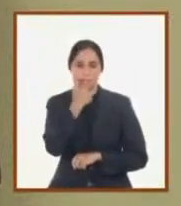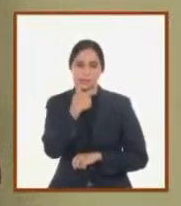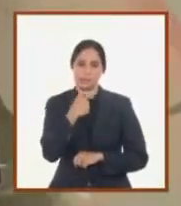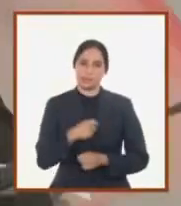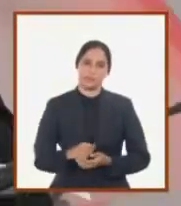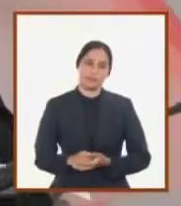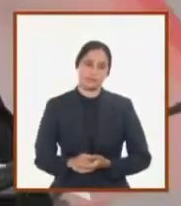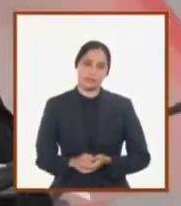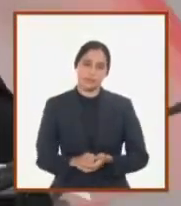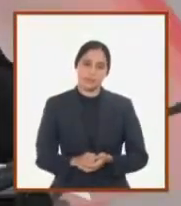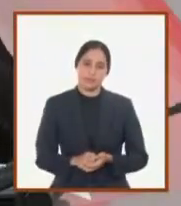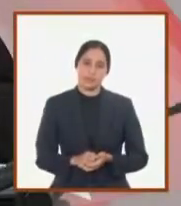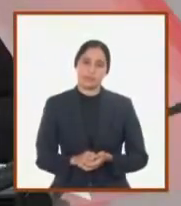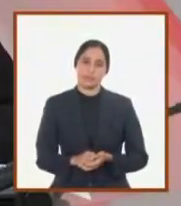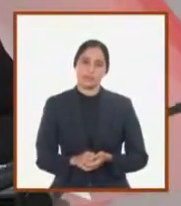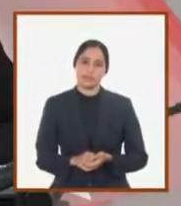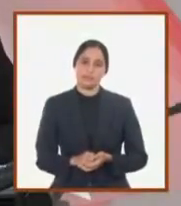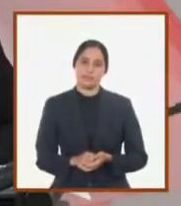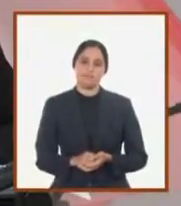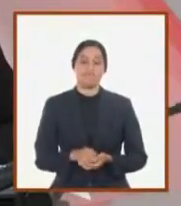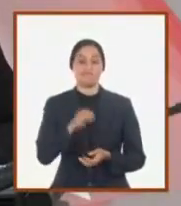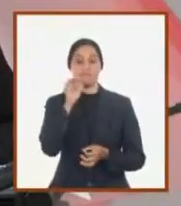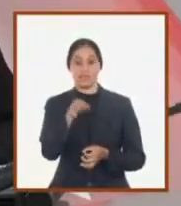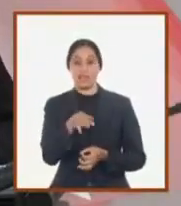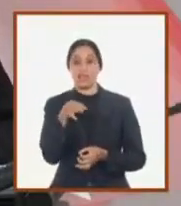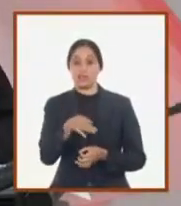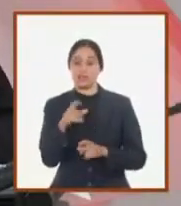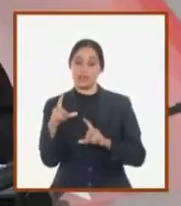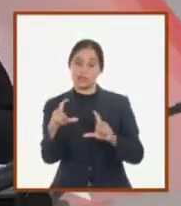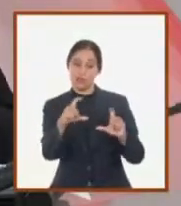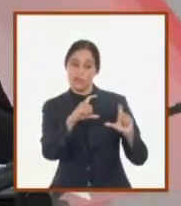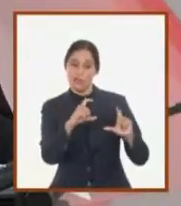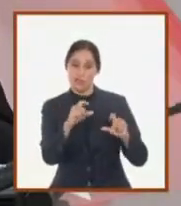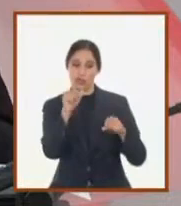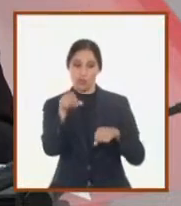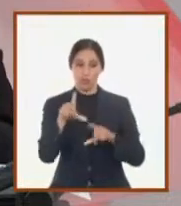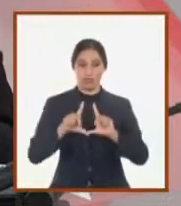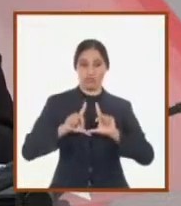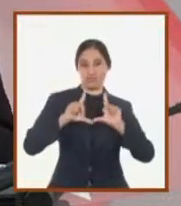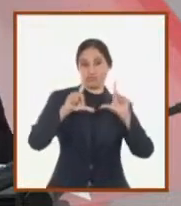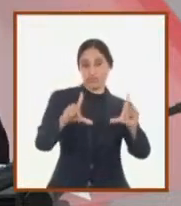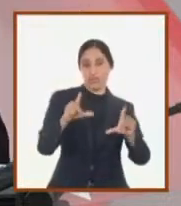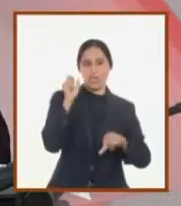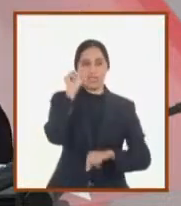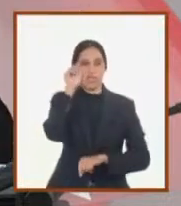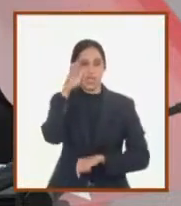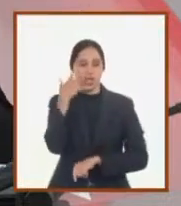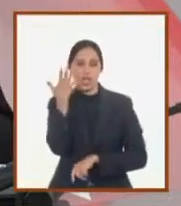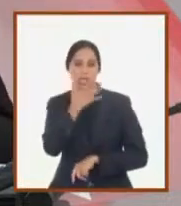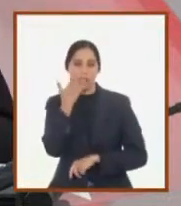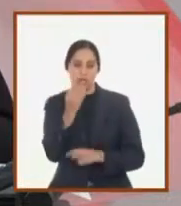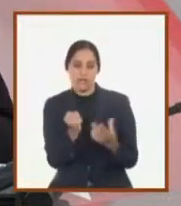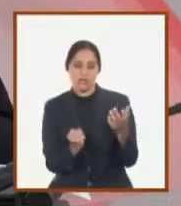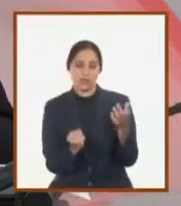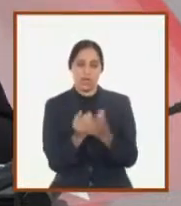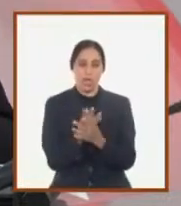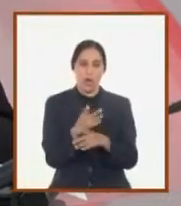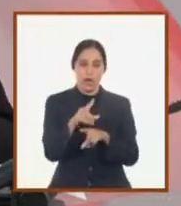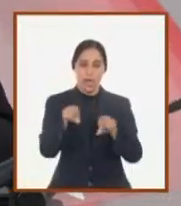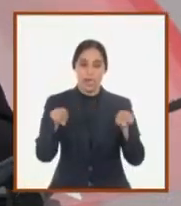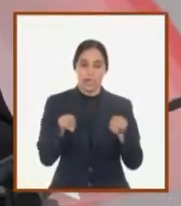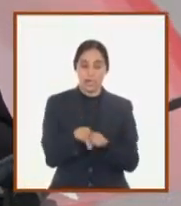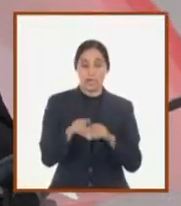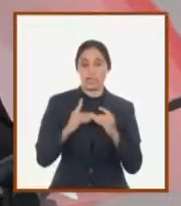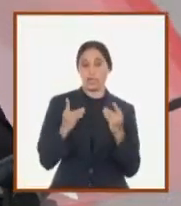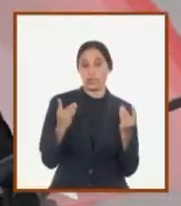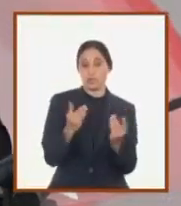cariño bueno así está la presencia de Celia en la oficina de asuntos históricos Celia que no solo fue la creadora de la oficina de asuntos históricos